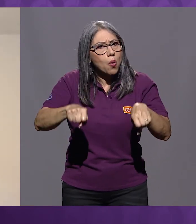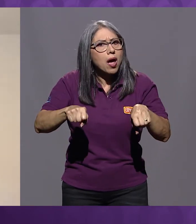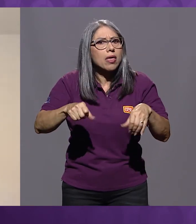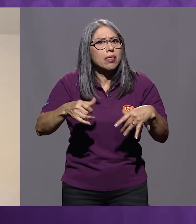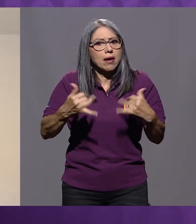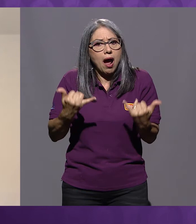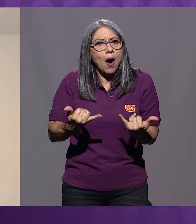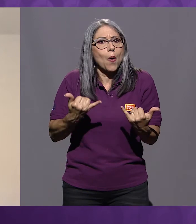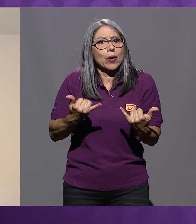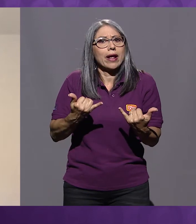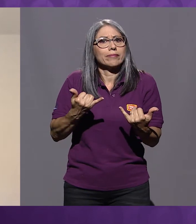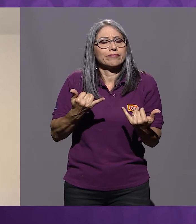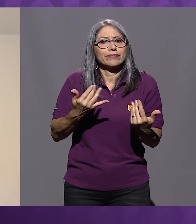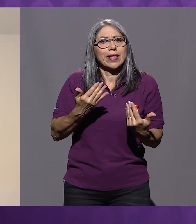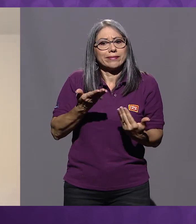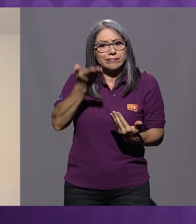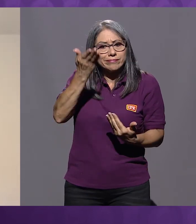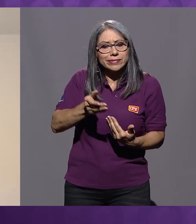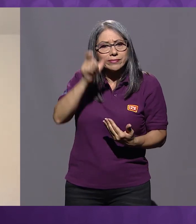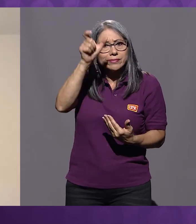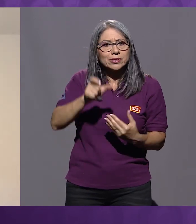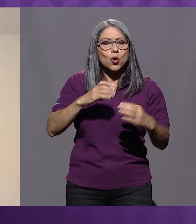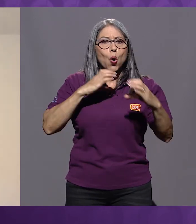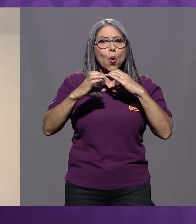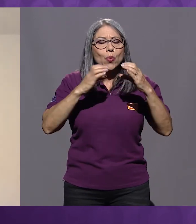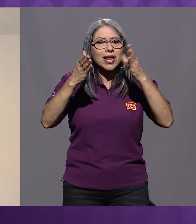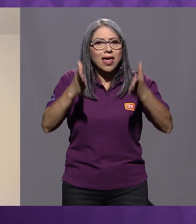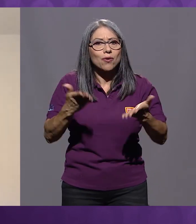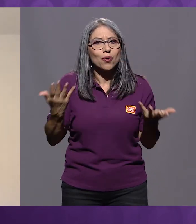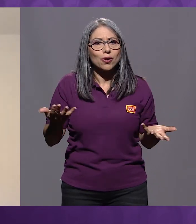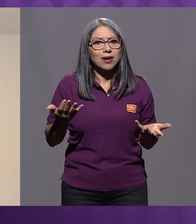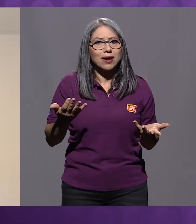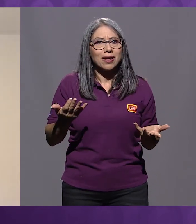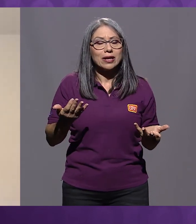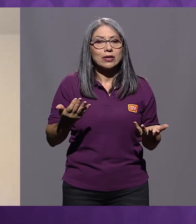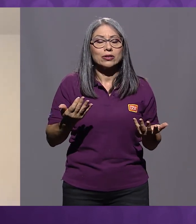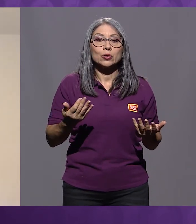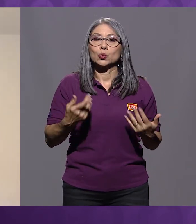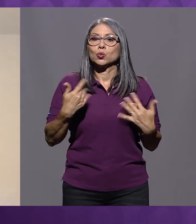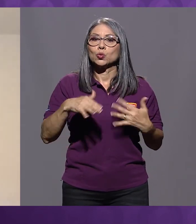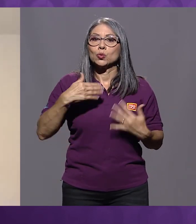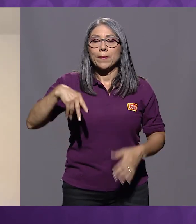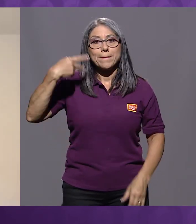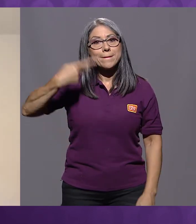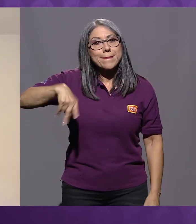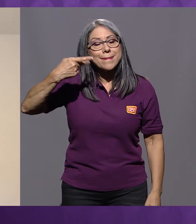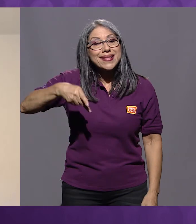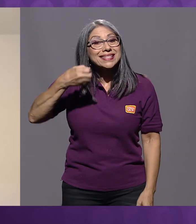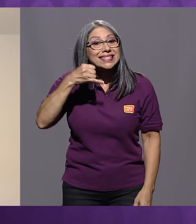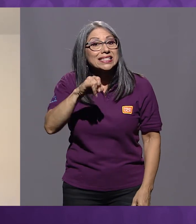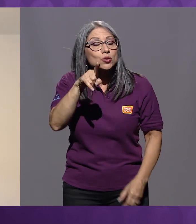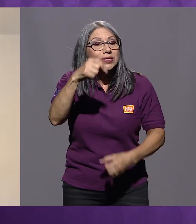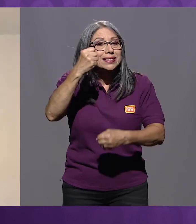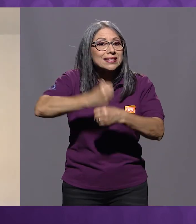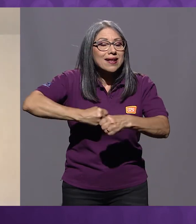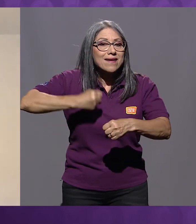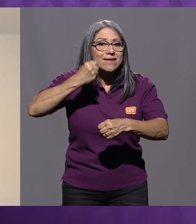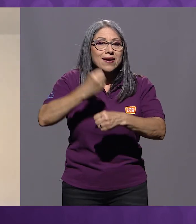un comunicador, creo que se corre un riesgo muy alto cuando estás